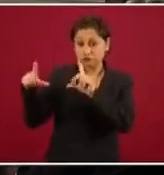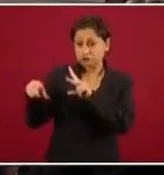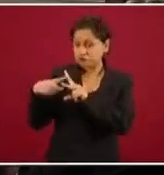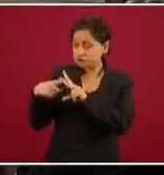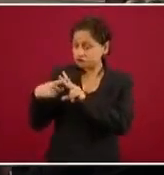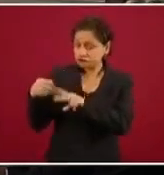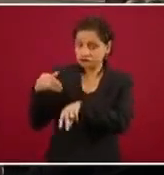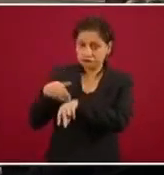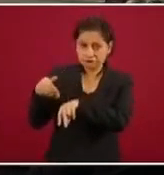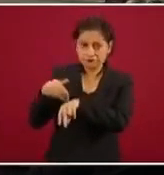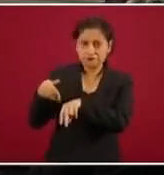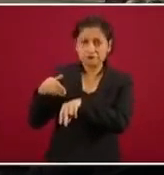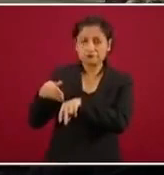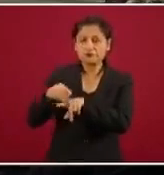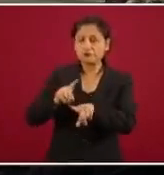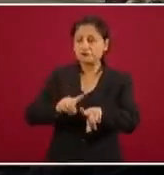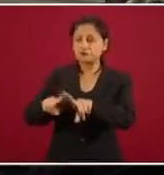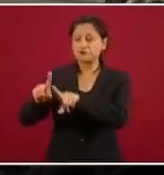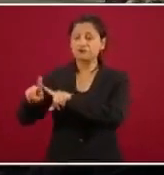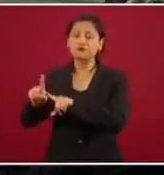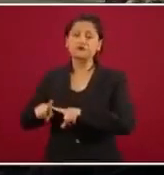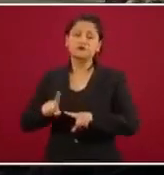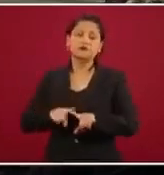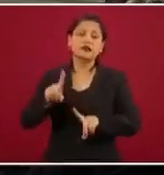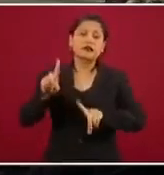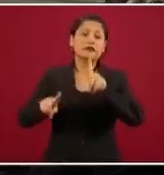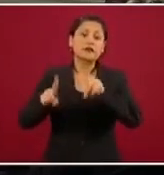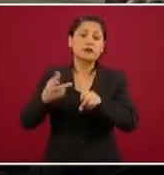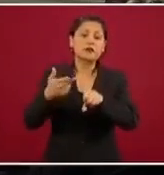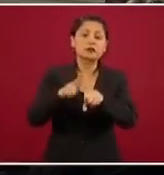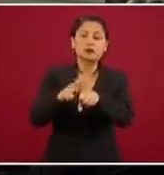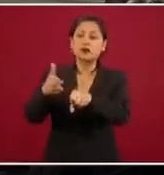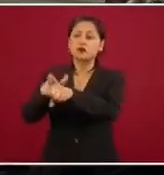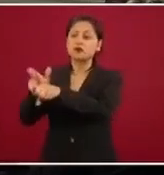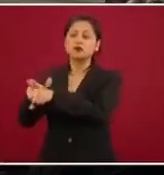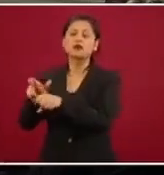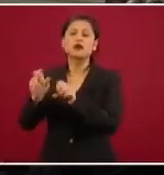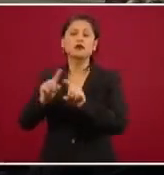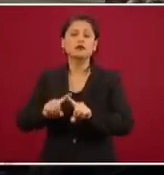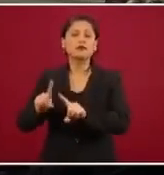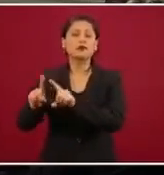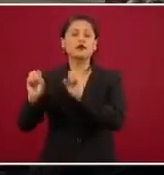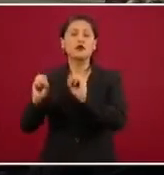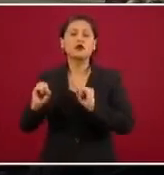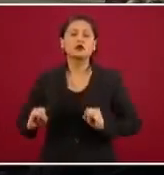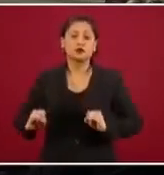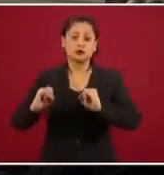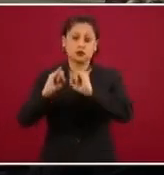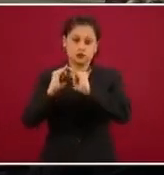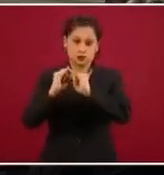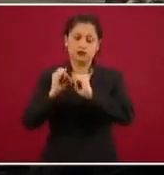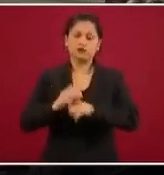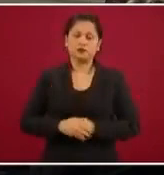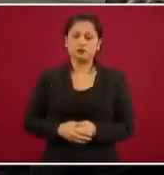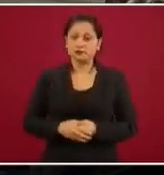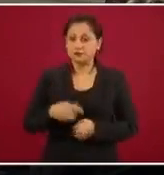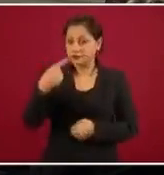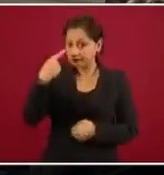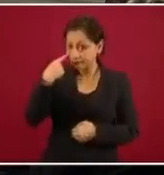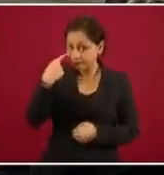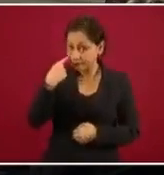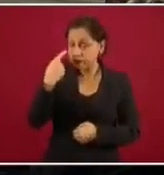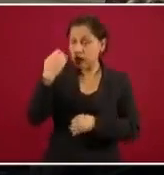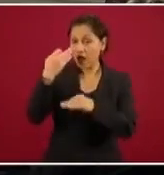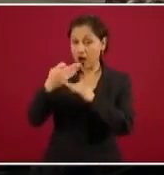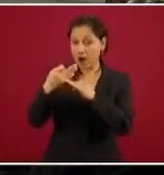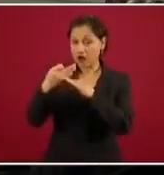por el distinto unidades de salud o instituciones en donde se van a alojar. Y aquí hago un llamado a los